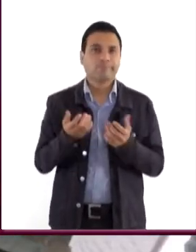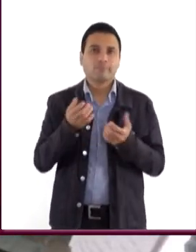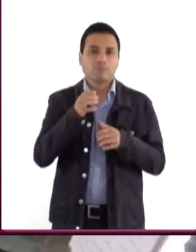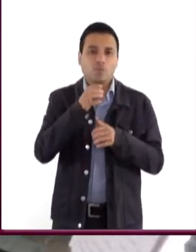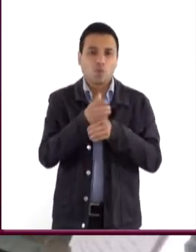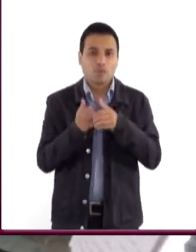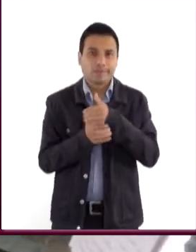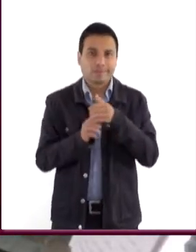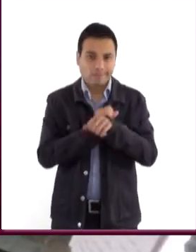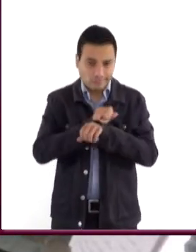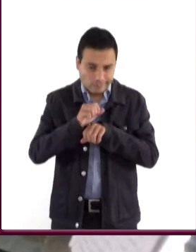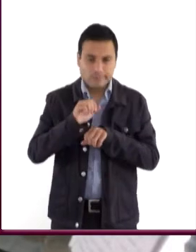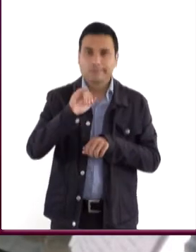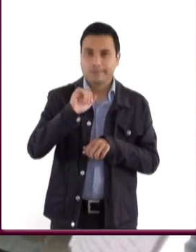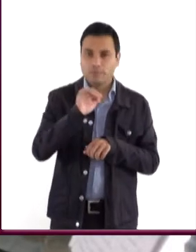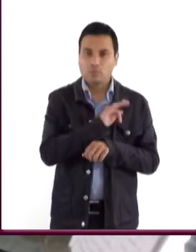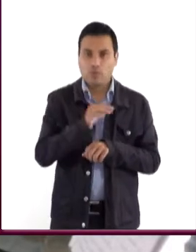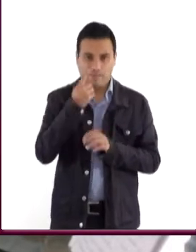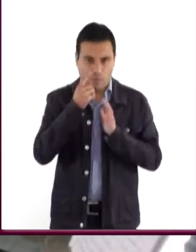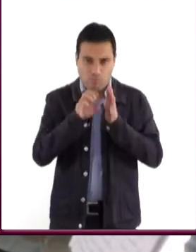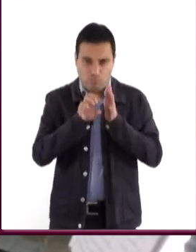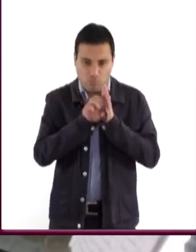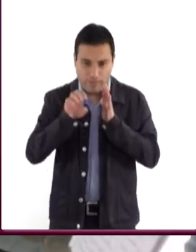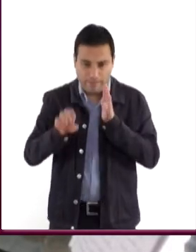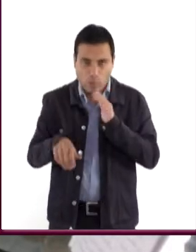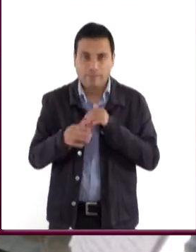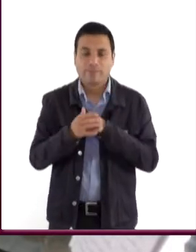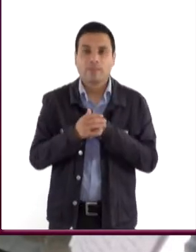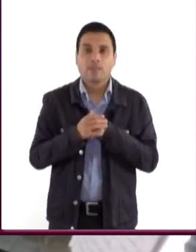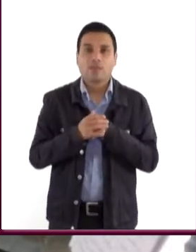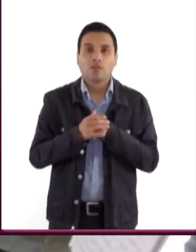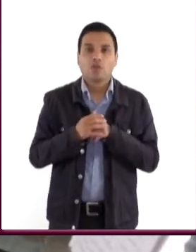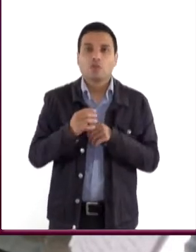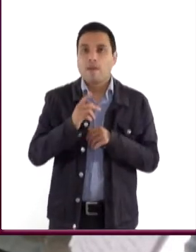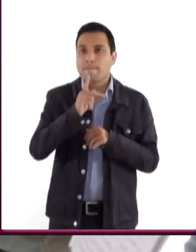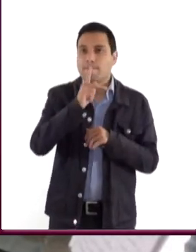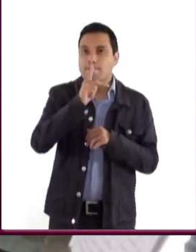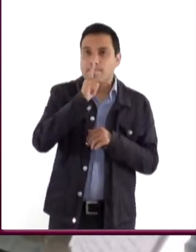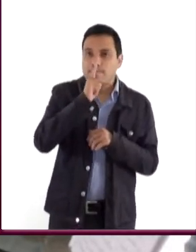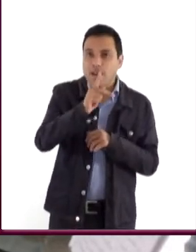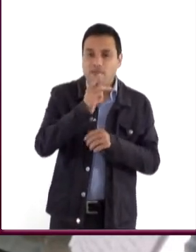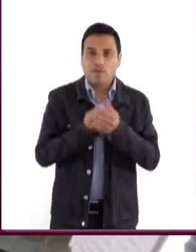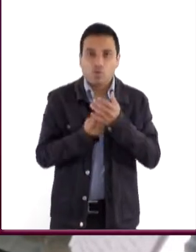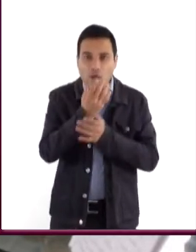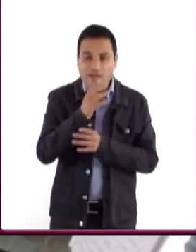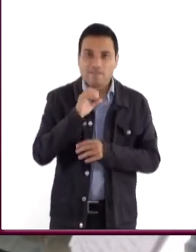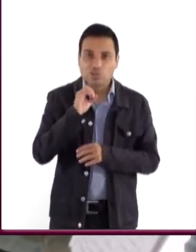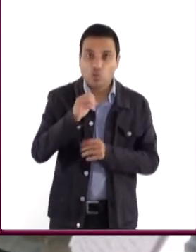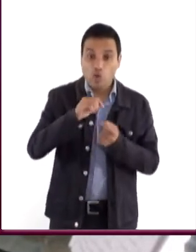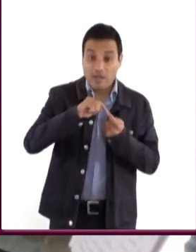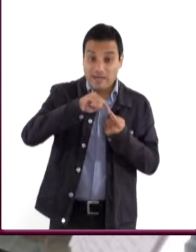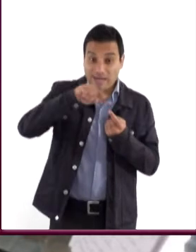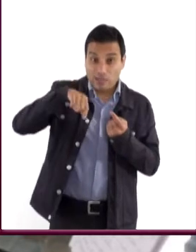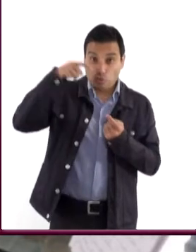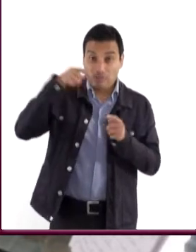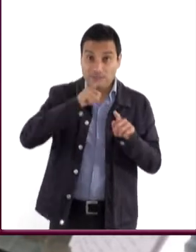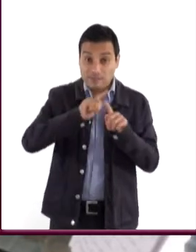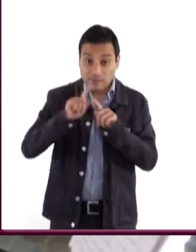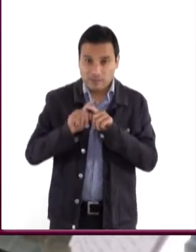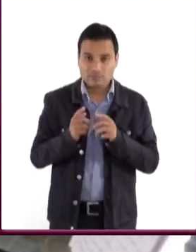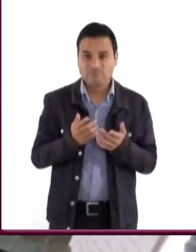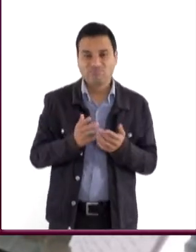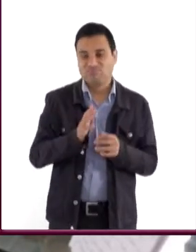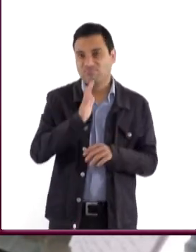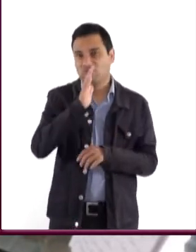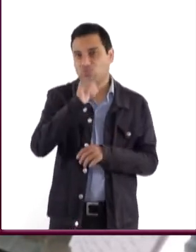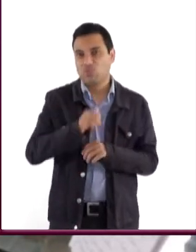sí se puede, pero muy pronto cuando uno empieza a considerar términos adicionales o resortes no lineales, deja de ser posible. Y eso